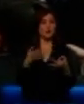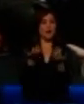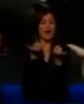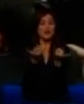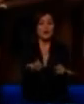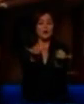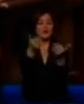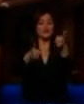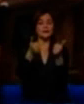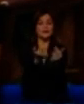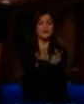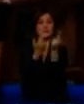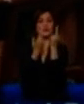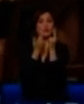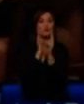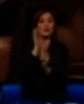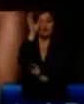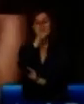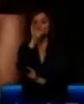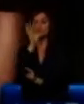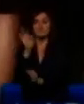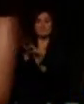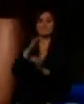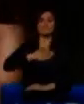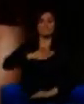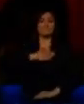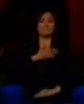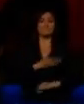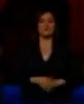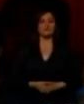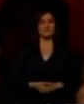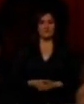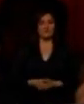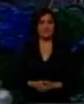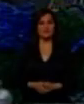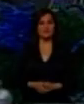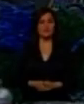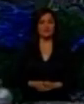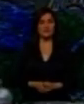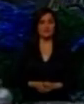ahora los candidatos responden en busca del voto. En Quito, Fausto Yepes, 24 horas.